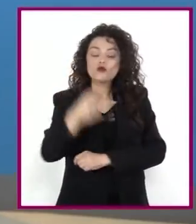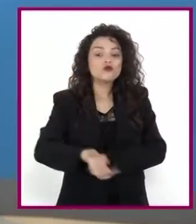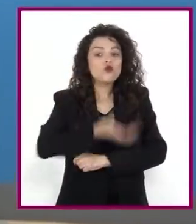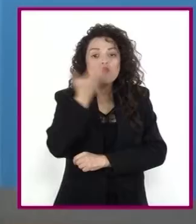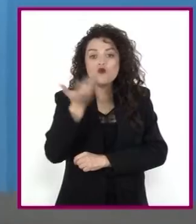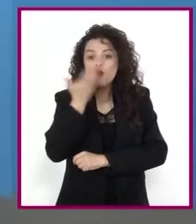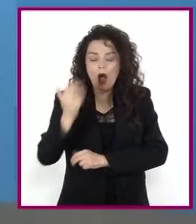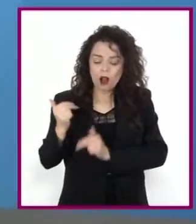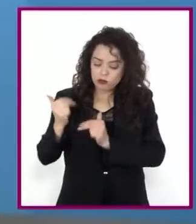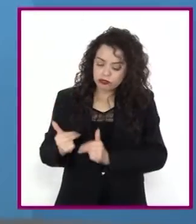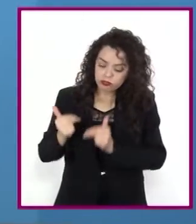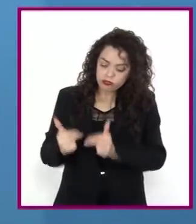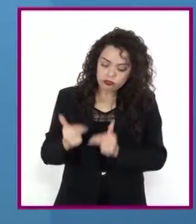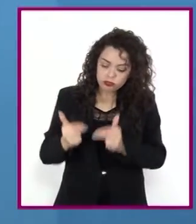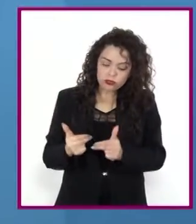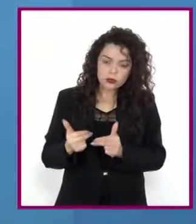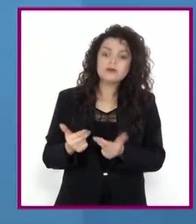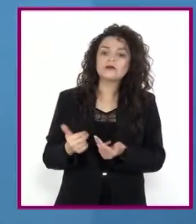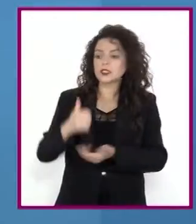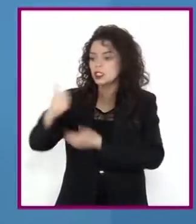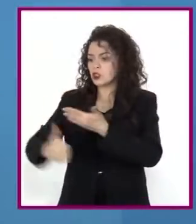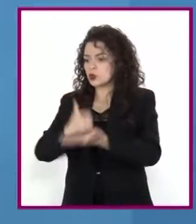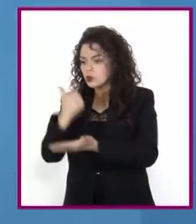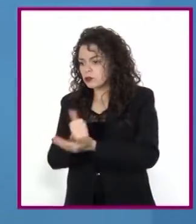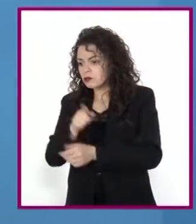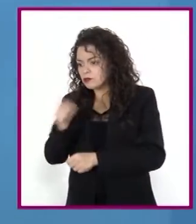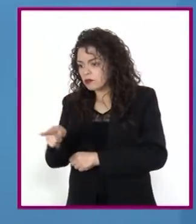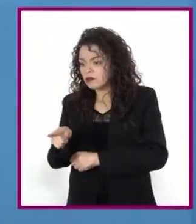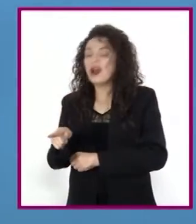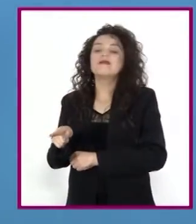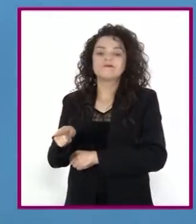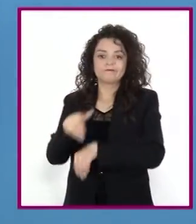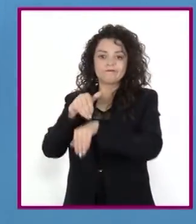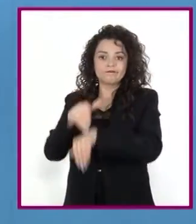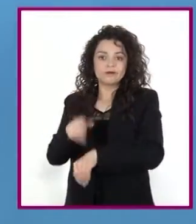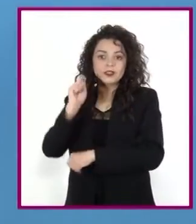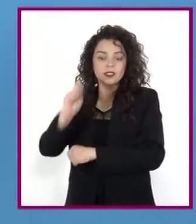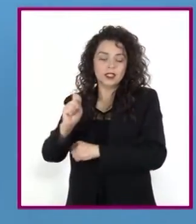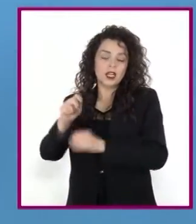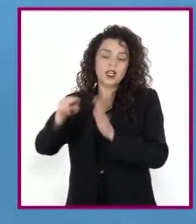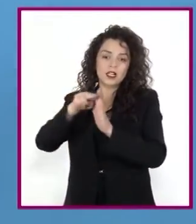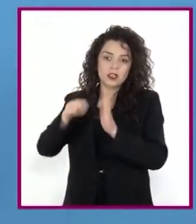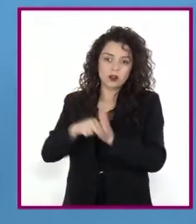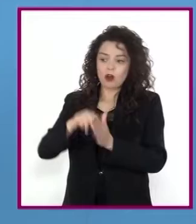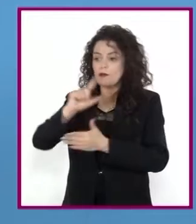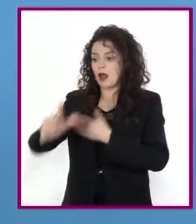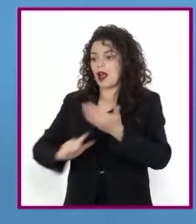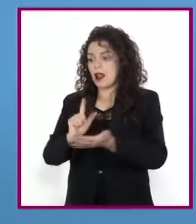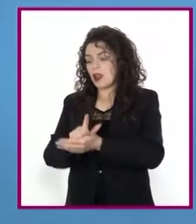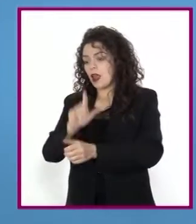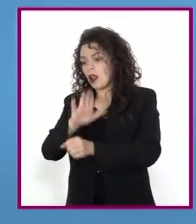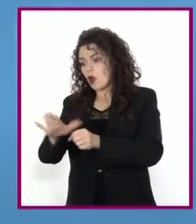costumbres que en las zonas urbanas que se rigen por las normas y leyes locales o federales.